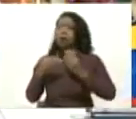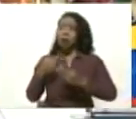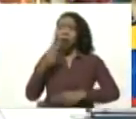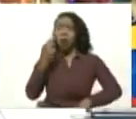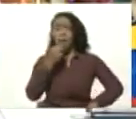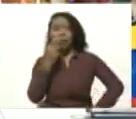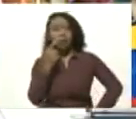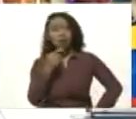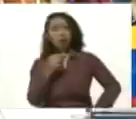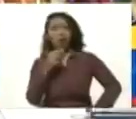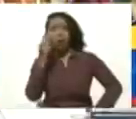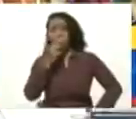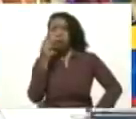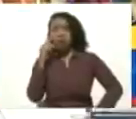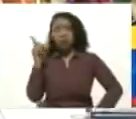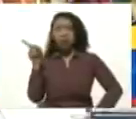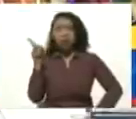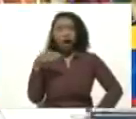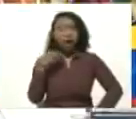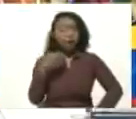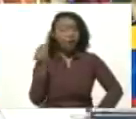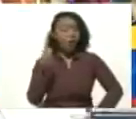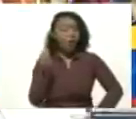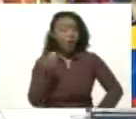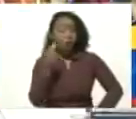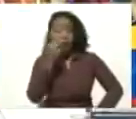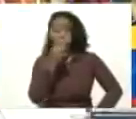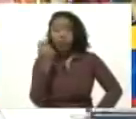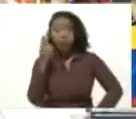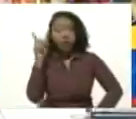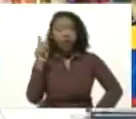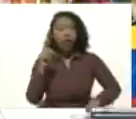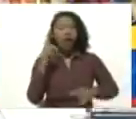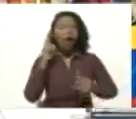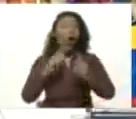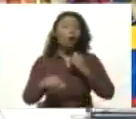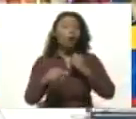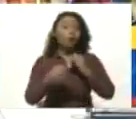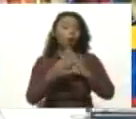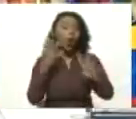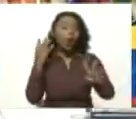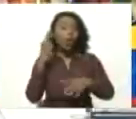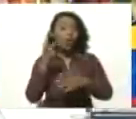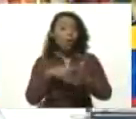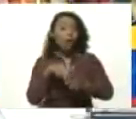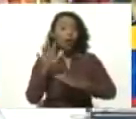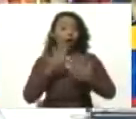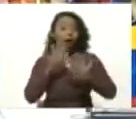y prometen, así como prometieron la última cola del 2015, mentira.